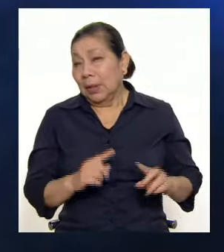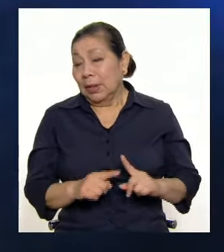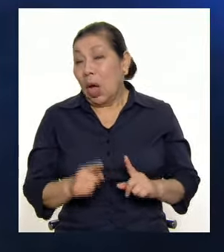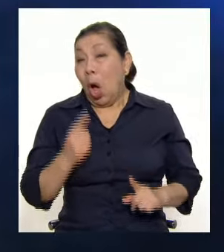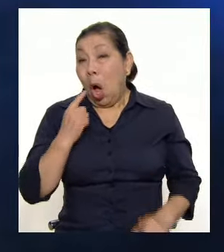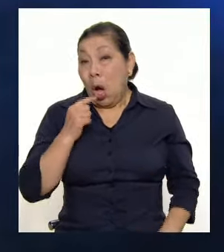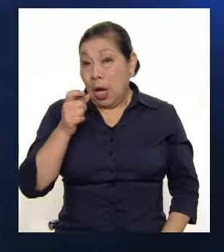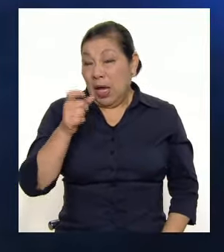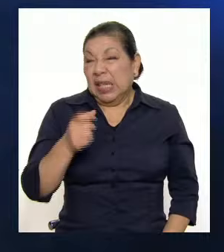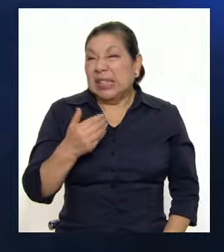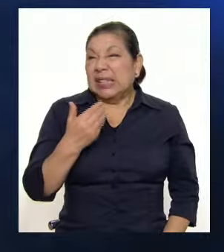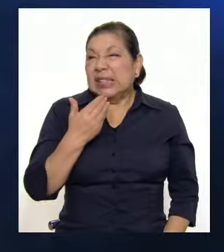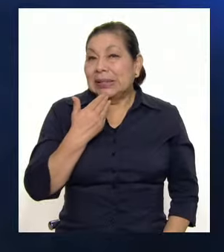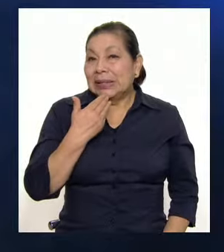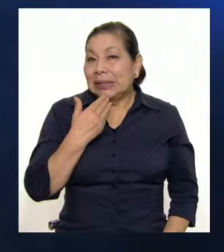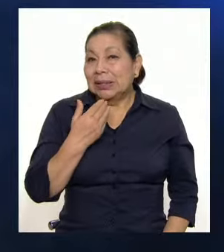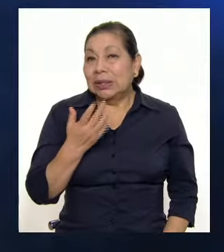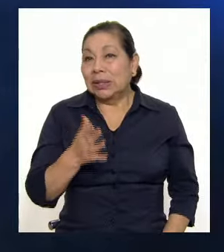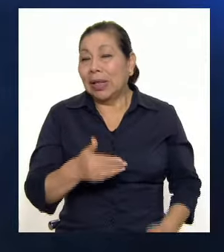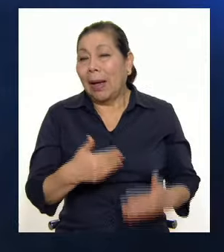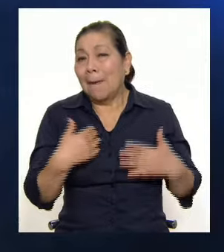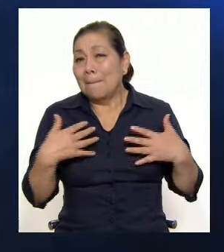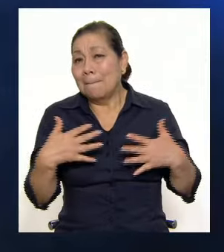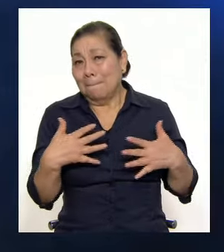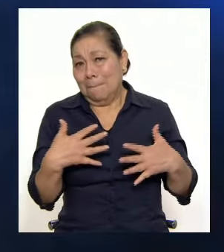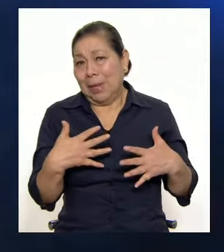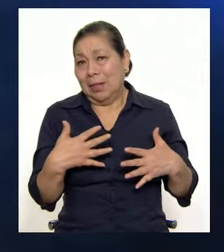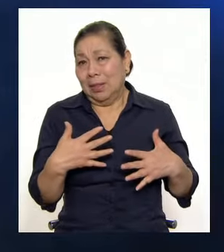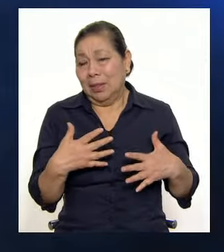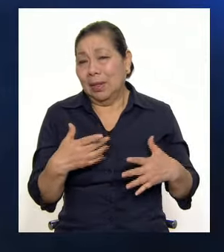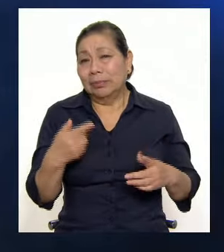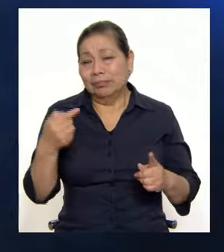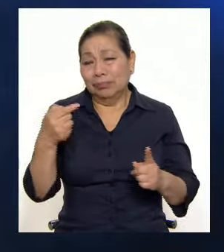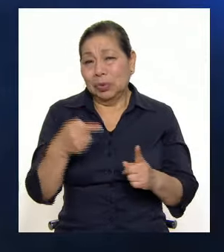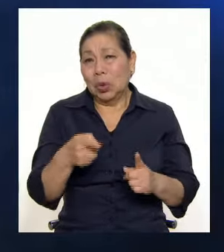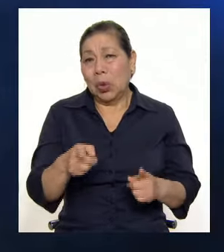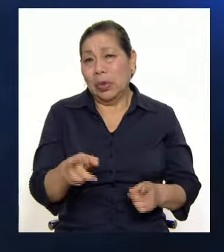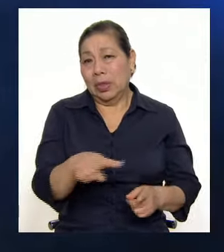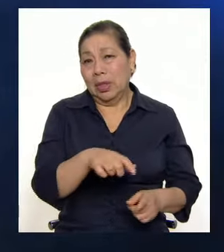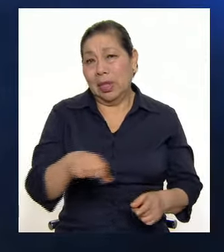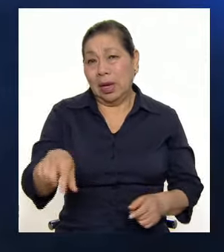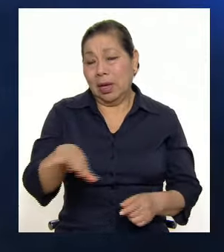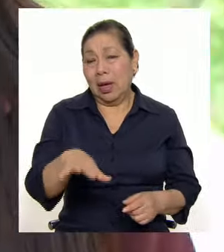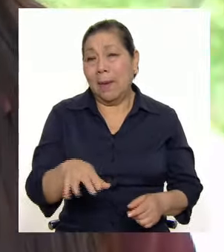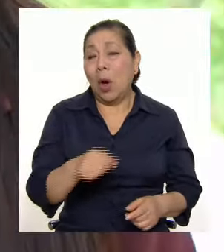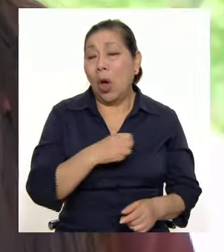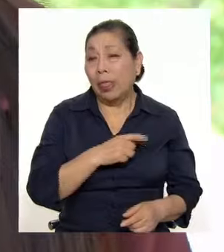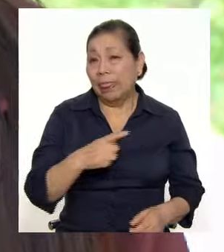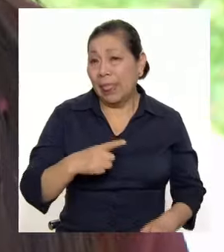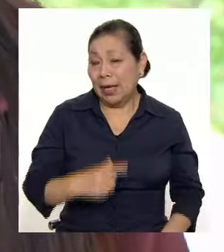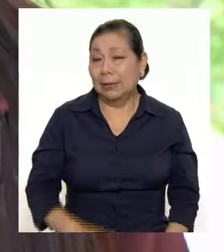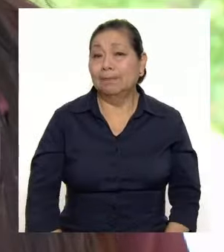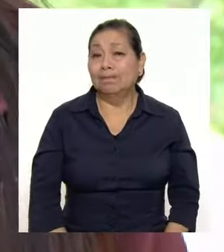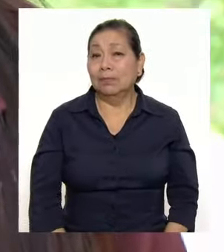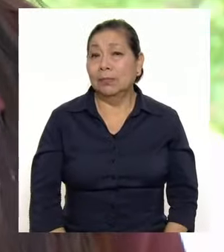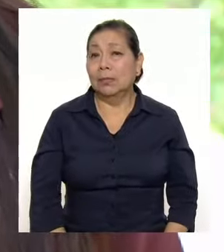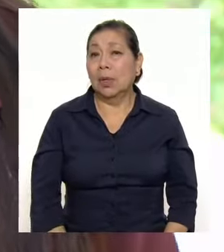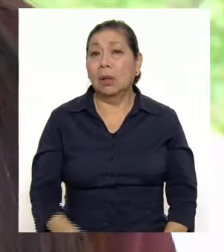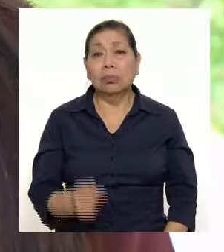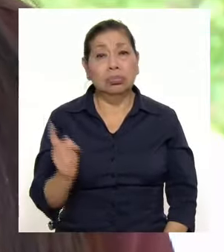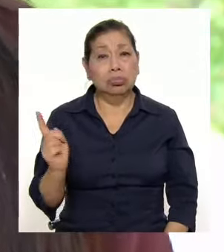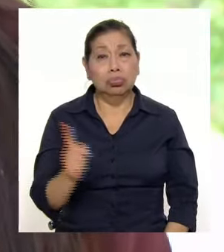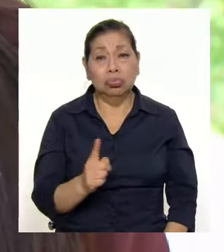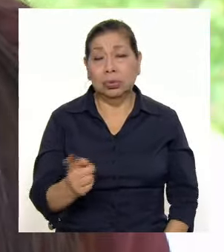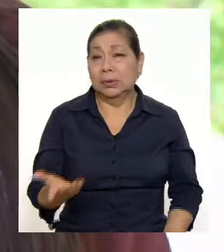Este sujeto sería el autor de las intimidaciones y agresiones contra este emprendedor. No los tembló la mano, salieron